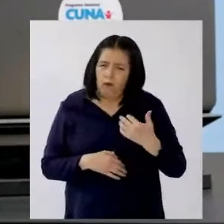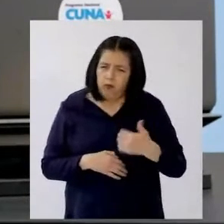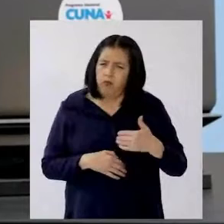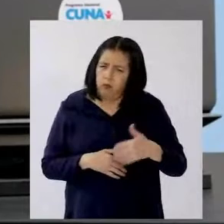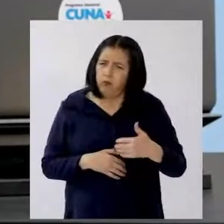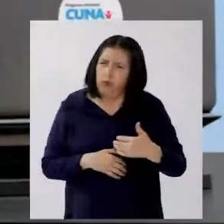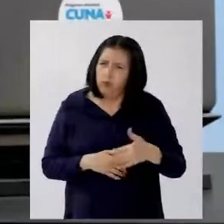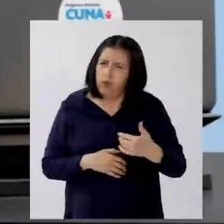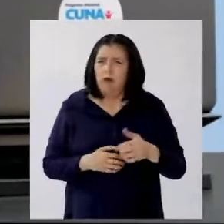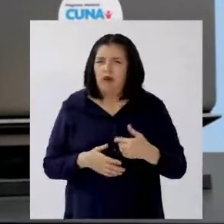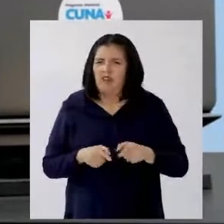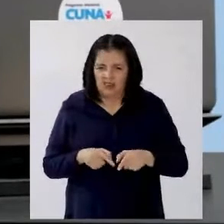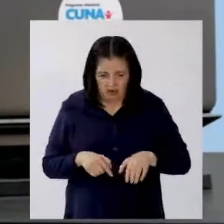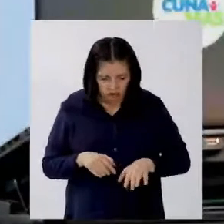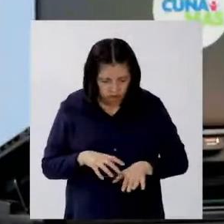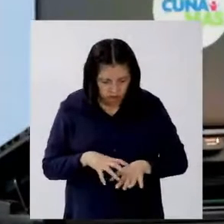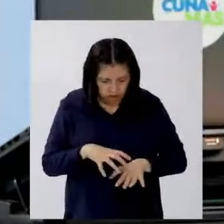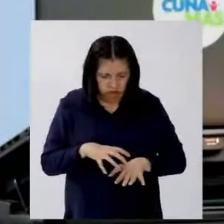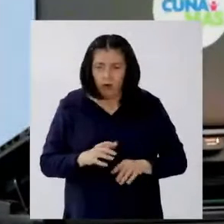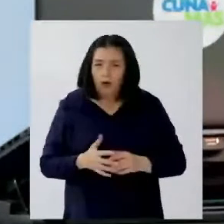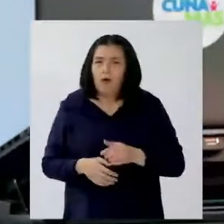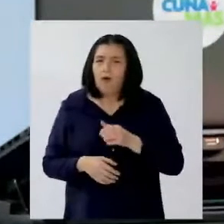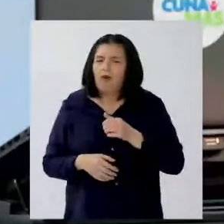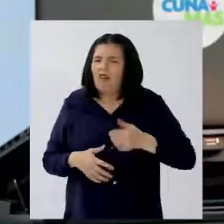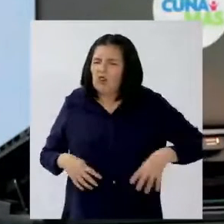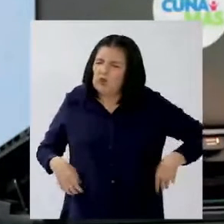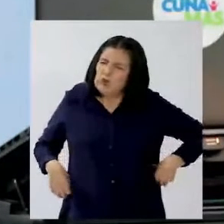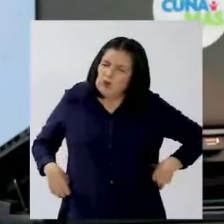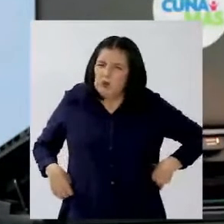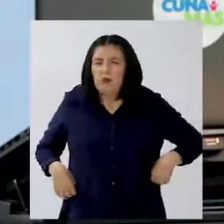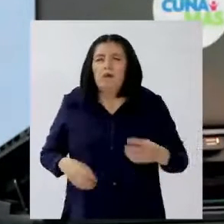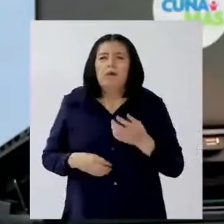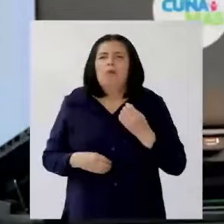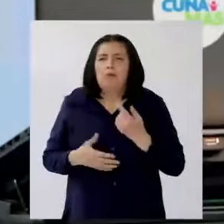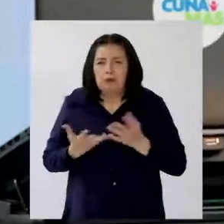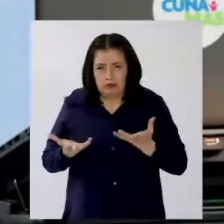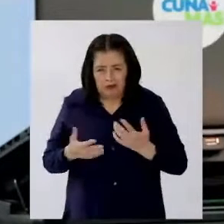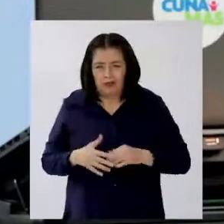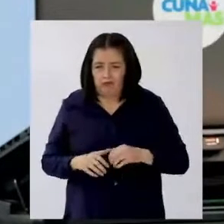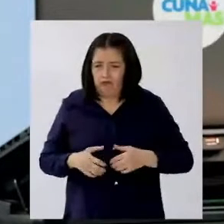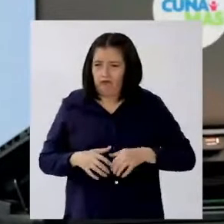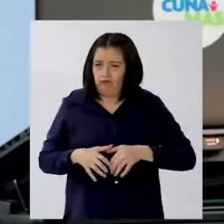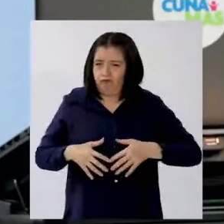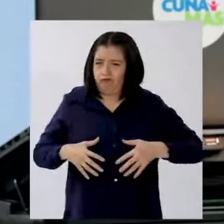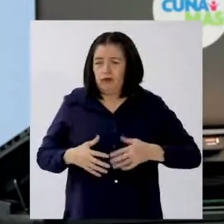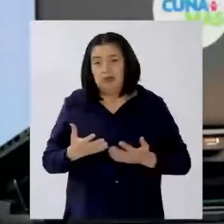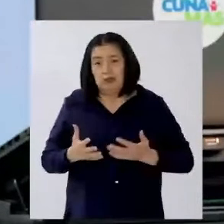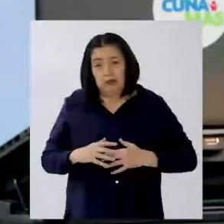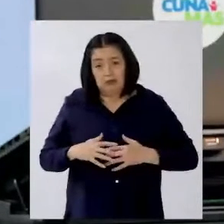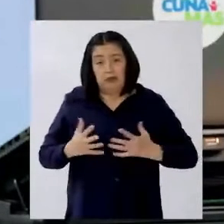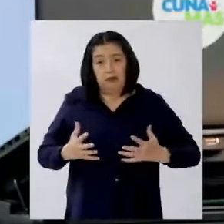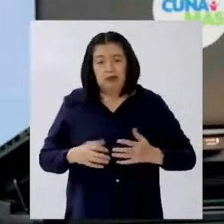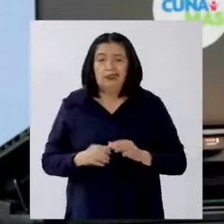frecuente, hinchazón de los pies, ligero dolor de cintura por la postura y el aumento de peso. Puedes subir